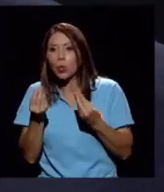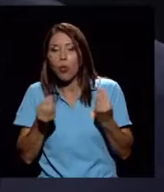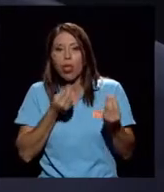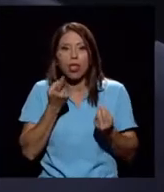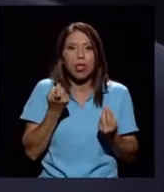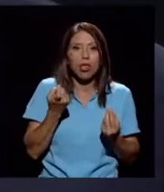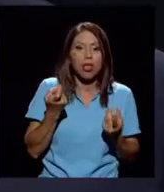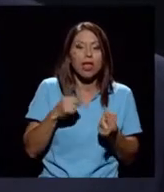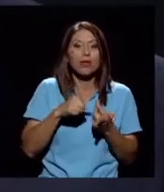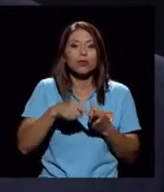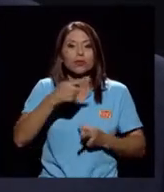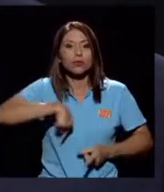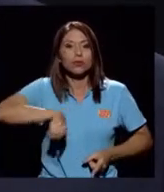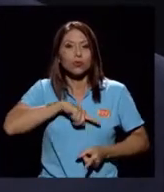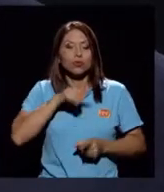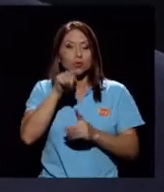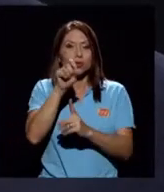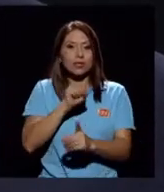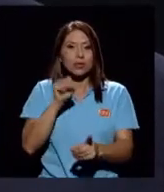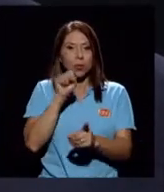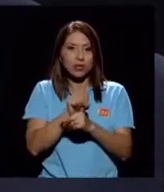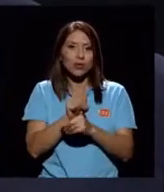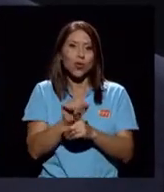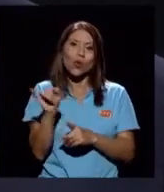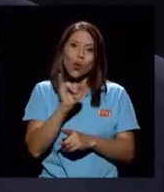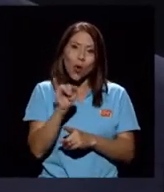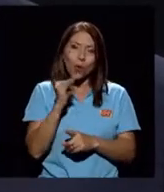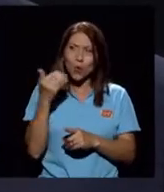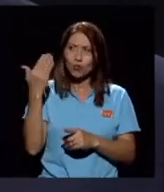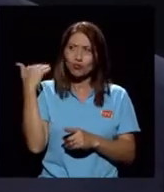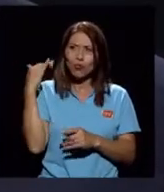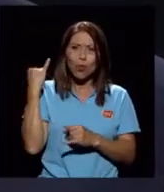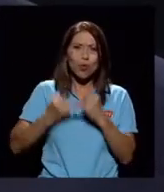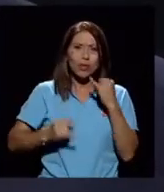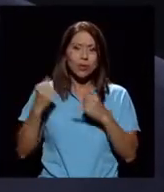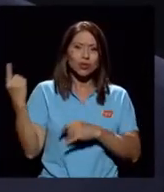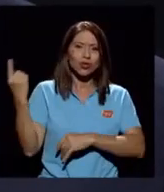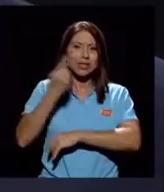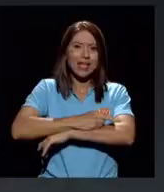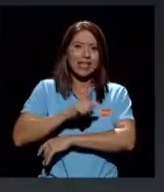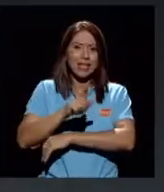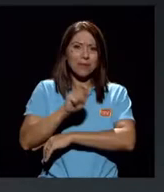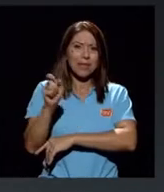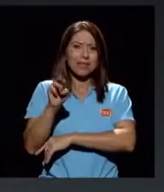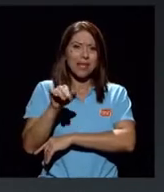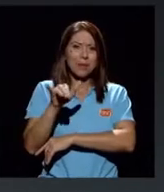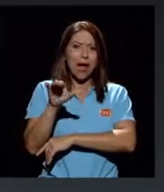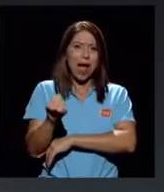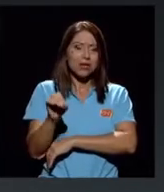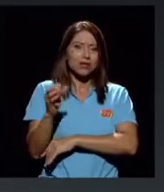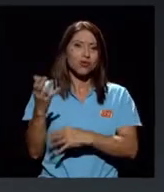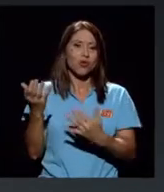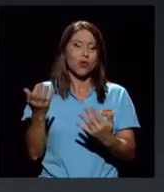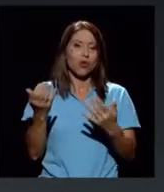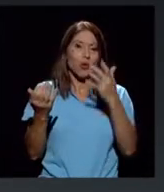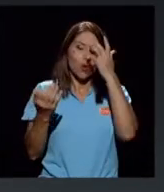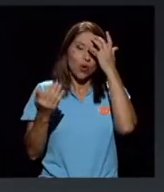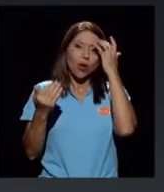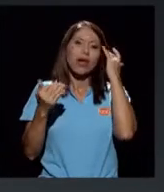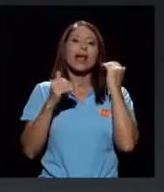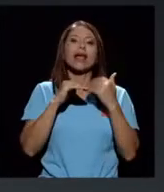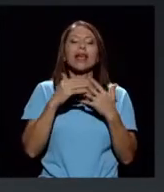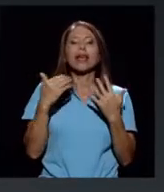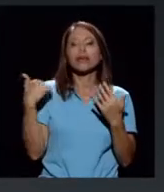caímos en una situación como la que hemos vivido en los últimos días del mes del mes de mayo en el cual lo largo del mes de mayo